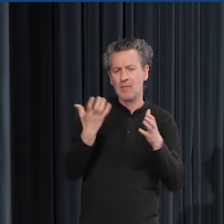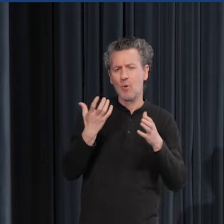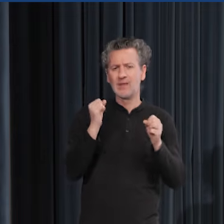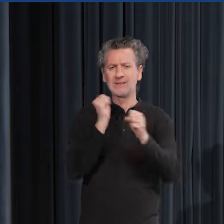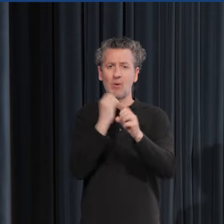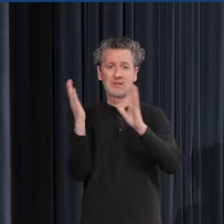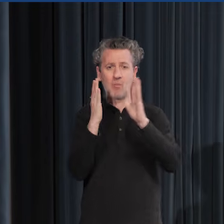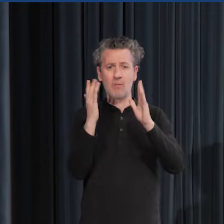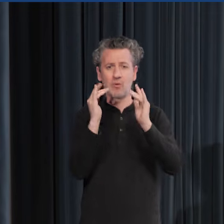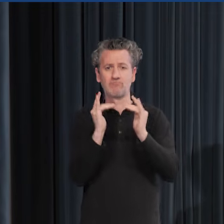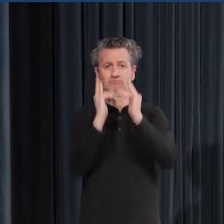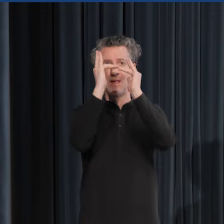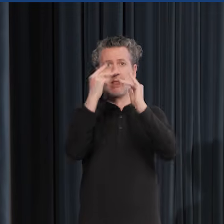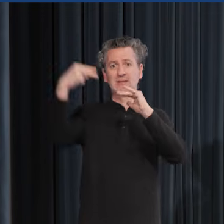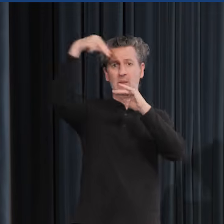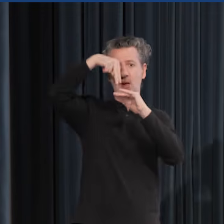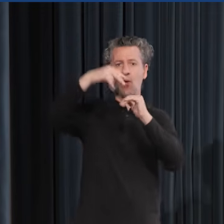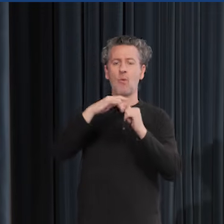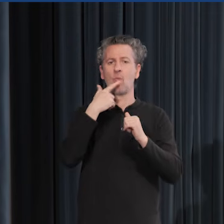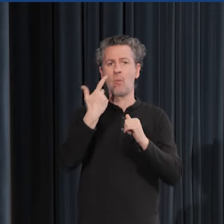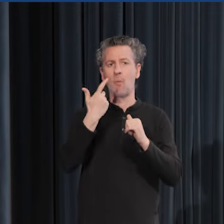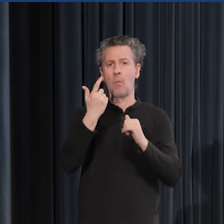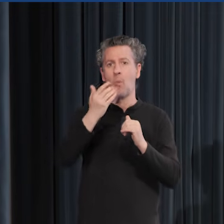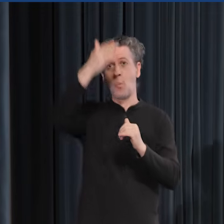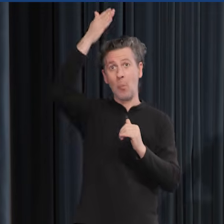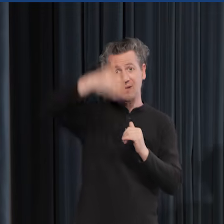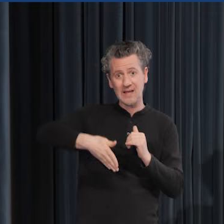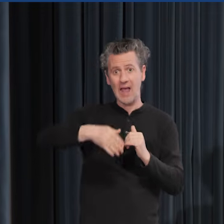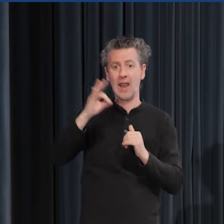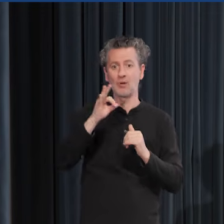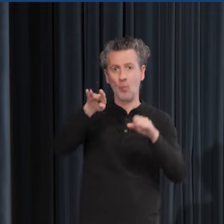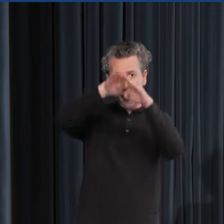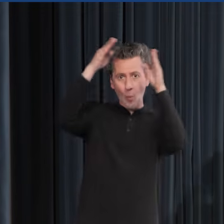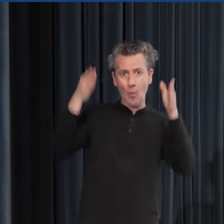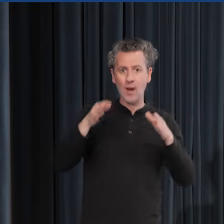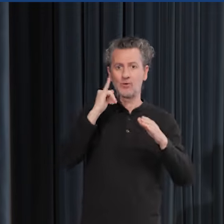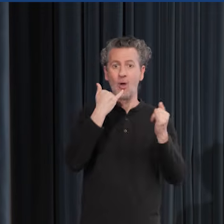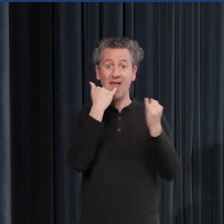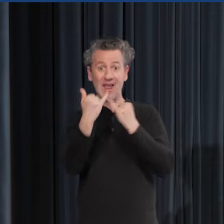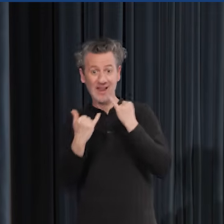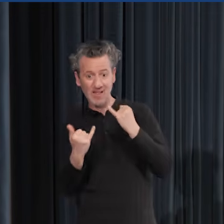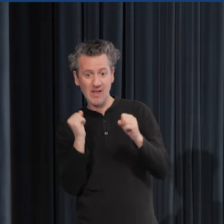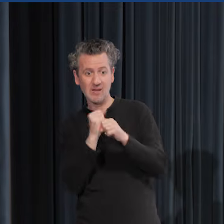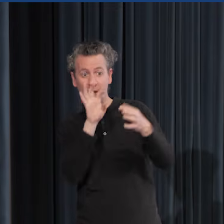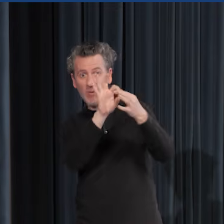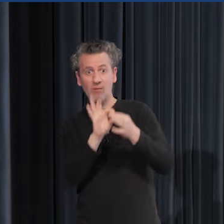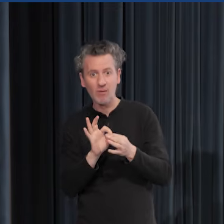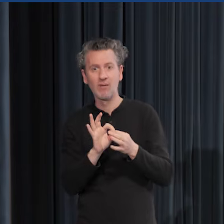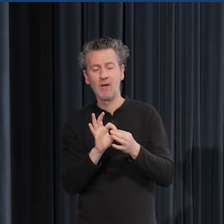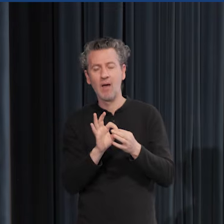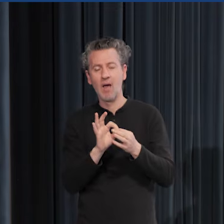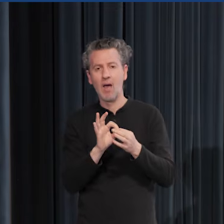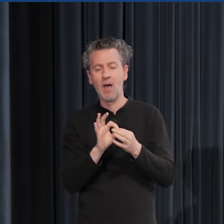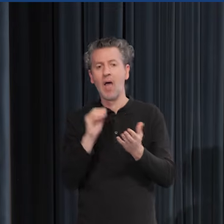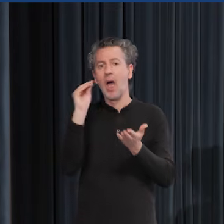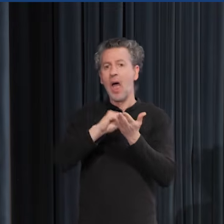andamios, trabajos verticales, trabajos en cubiertas o trabajos con instalaciones eléctricas que en determinadas circunstancias pueden requerir